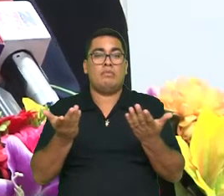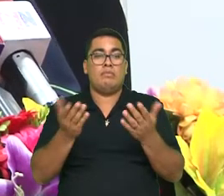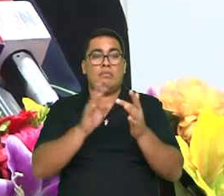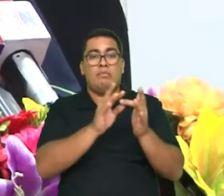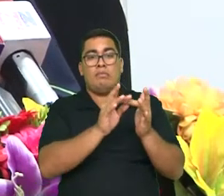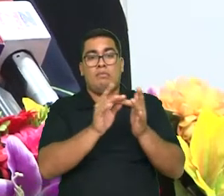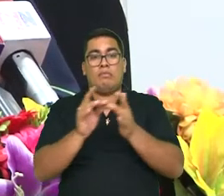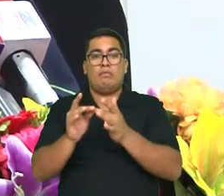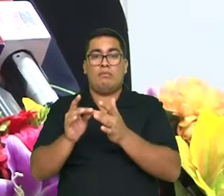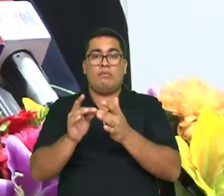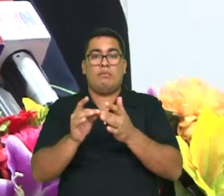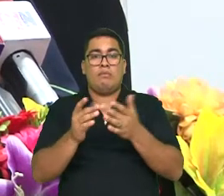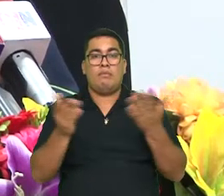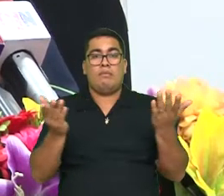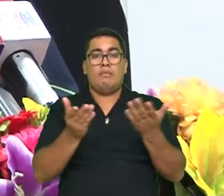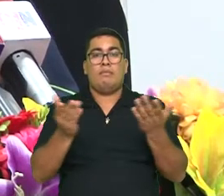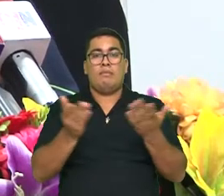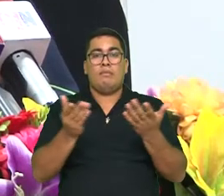especialistas